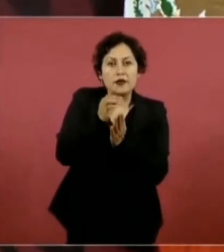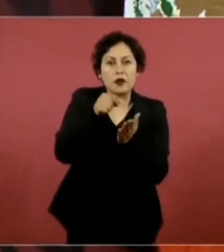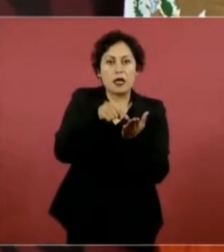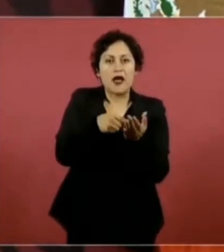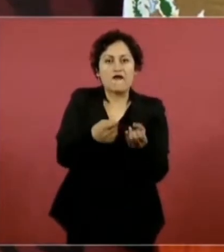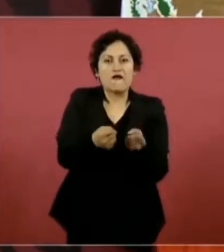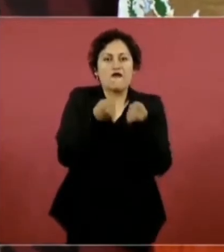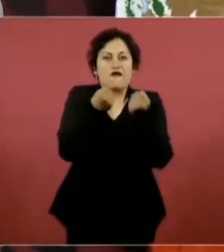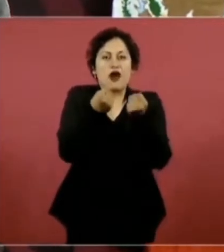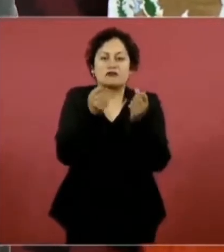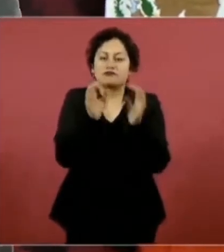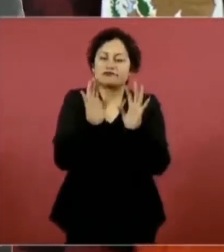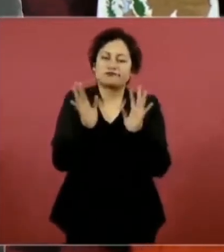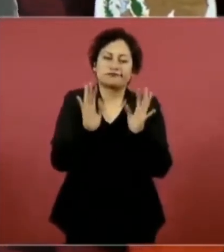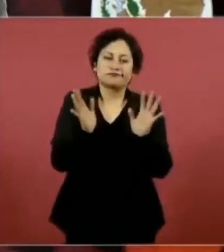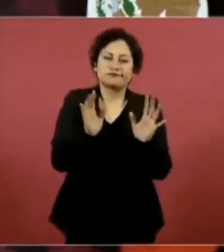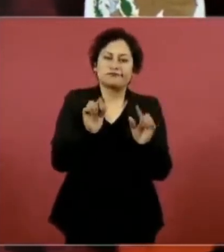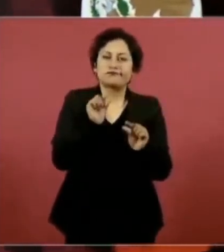ya no les